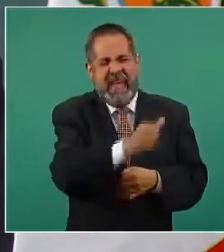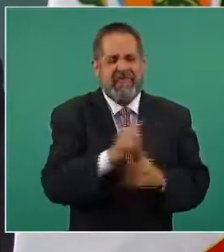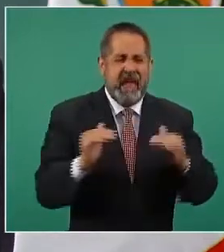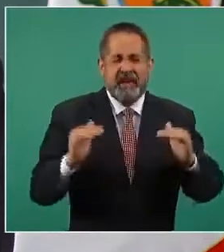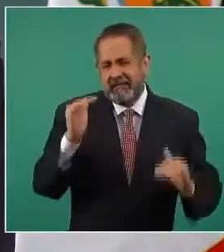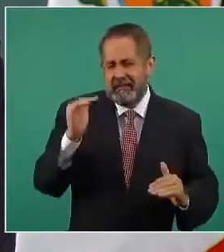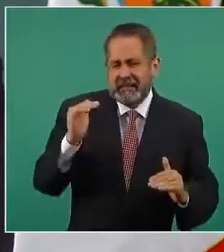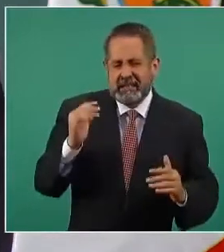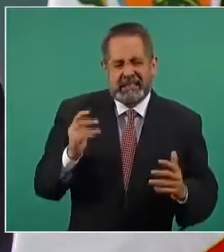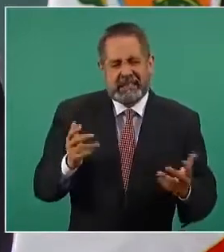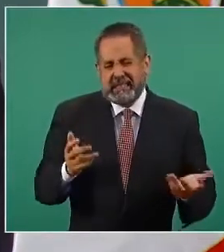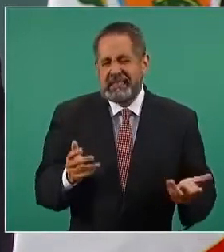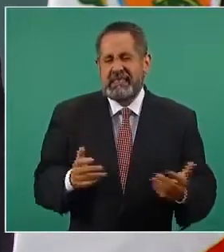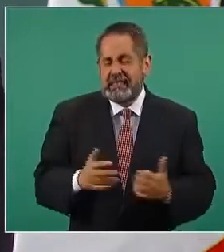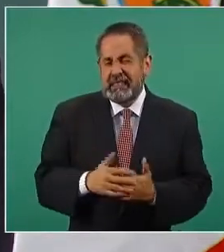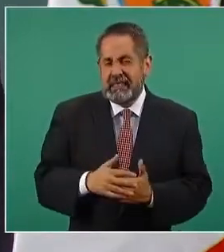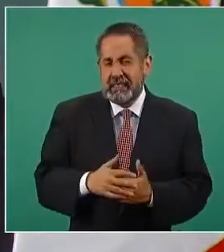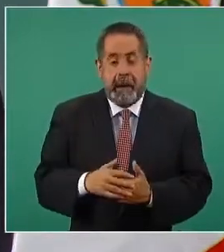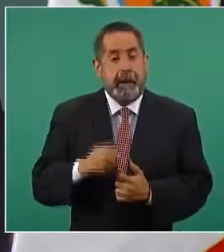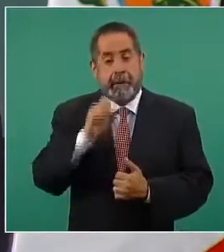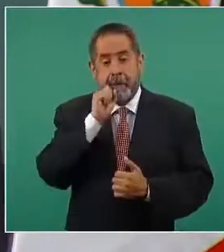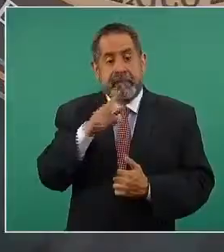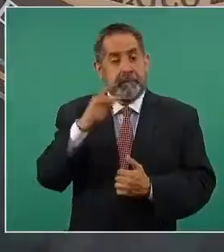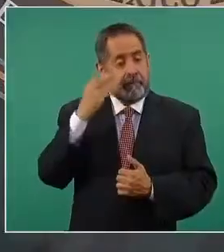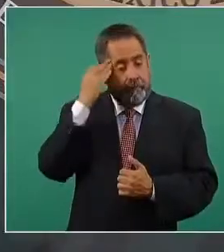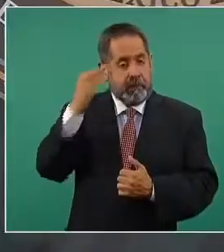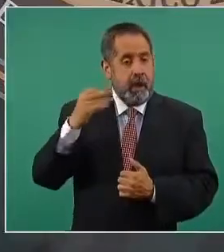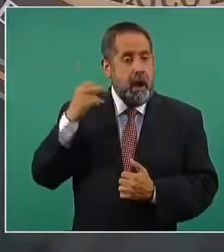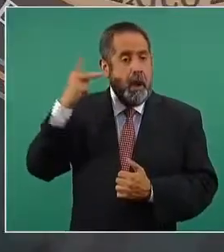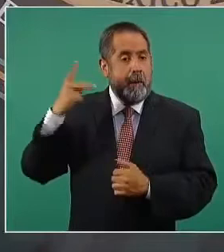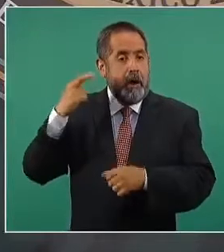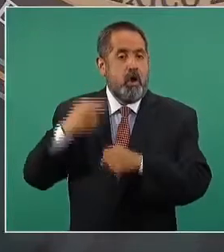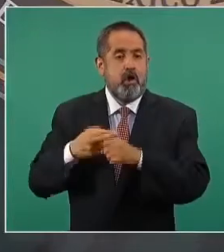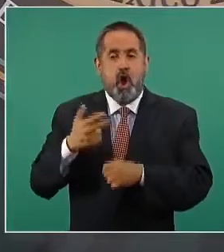Por la misma época, el barón de Humboldt